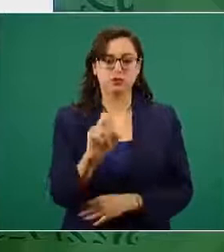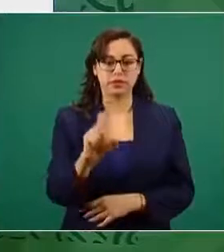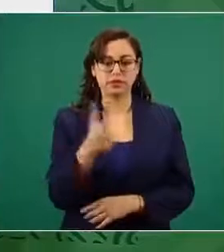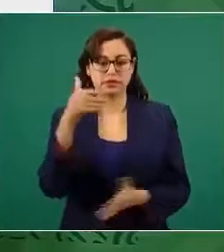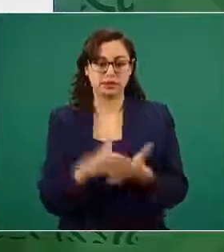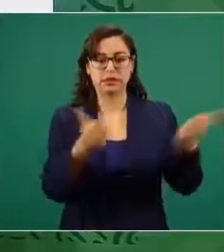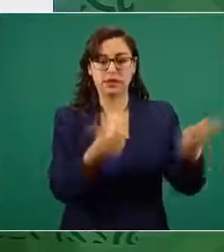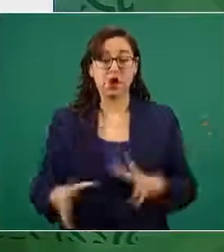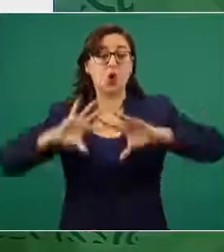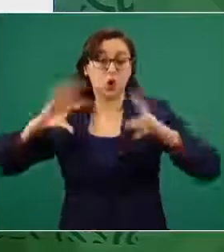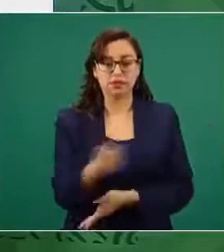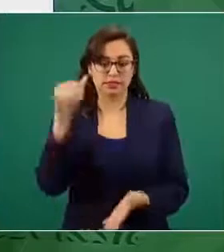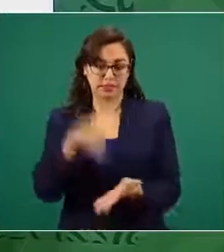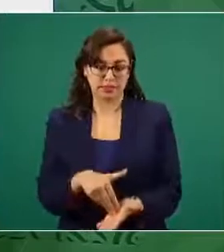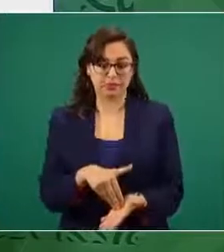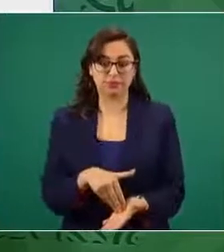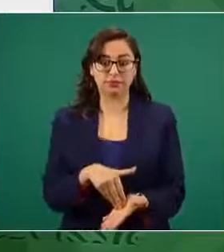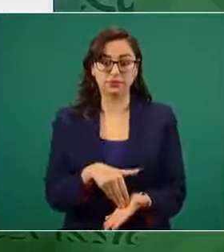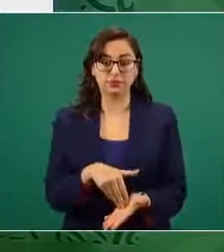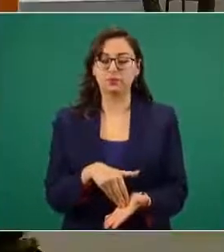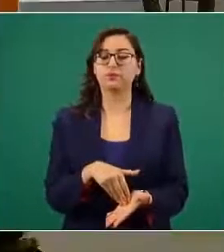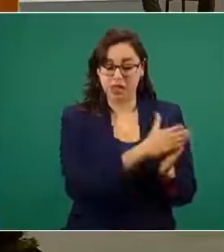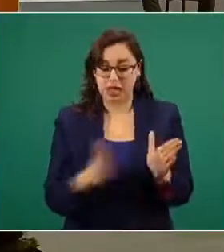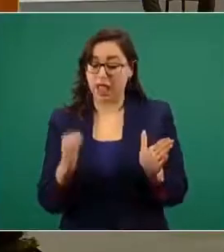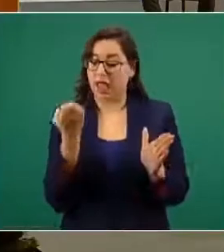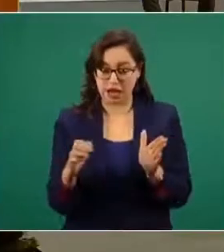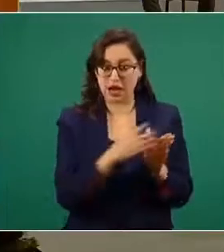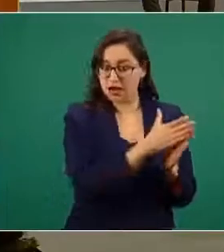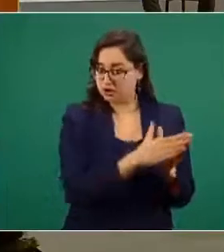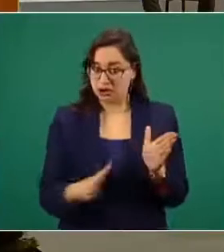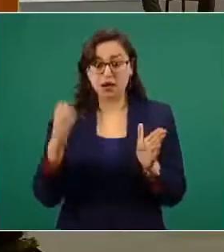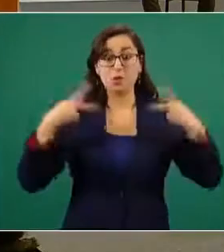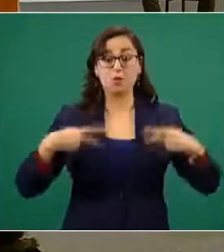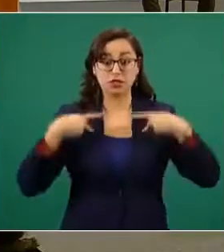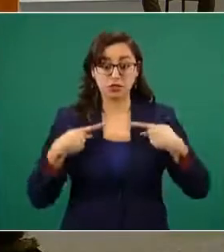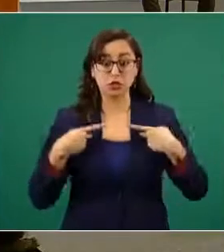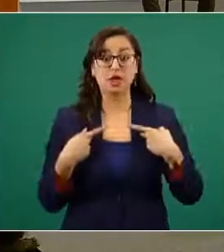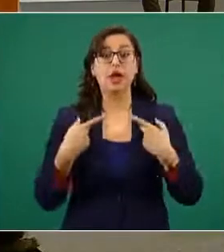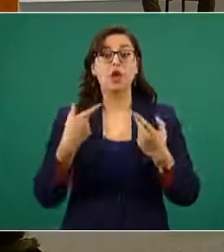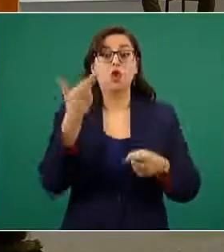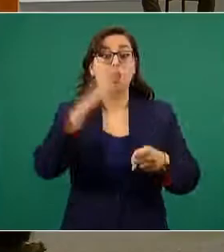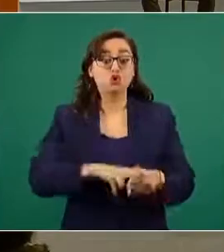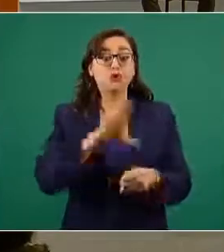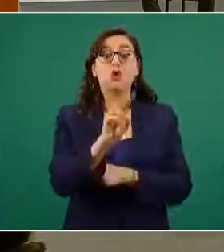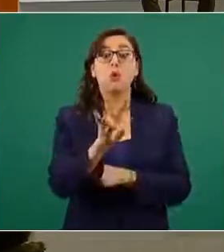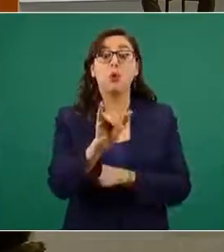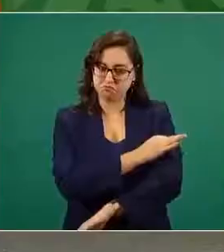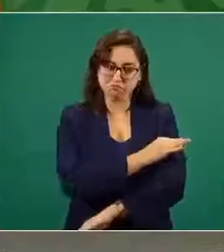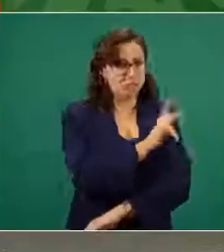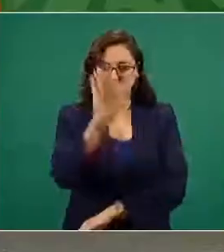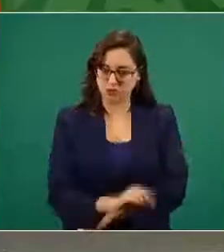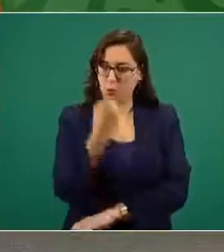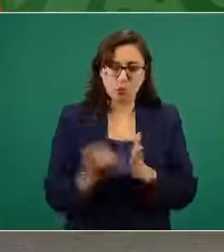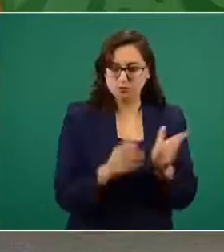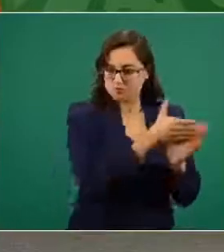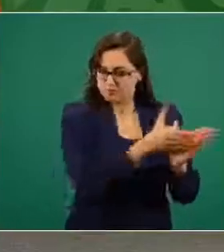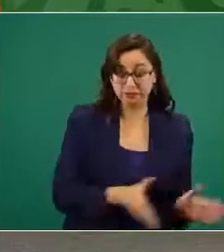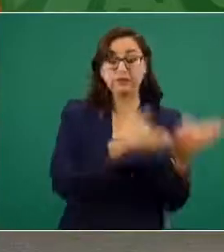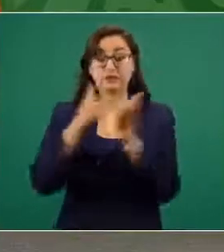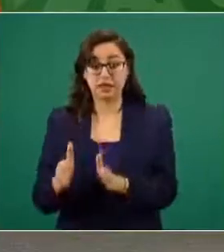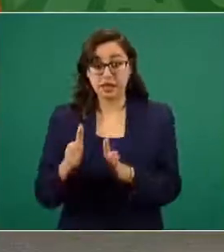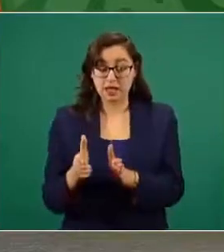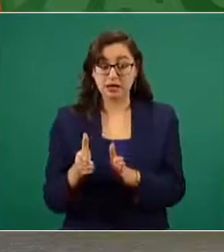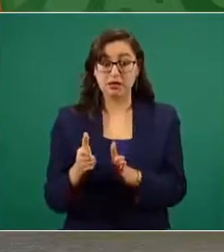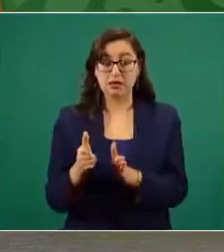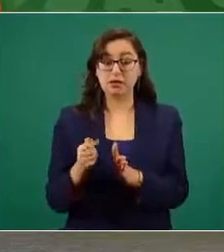el 1.400.000 dosis. Terminamos ya en enero, les decía, con los trabajadores de la salud que están en hospitales COVID, y seguimos